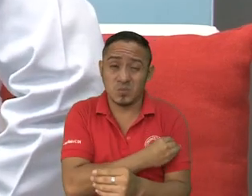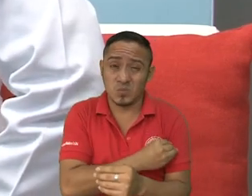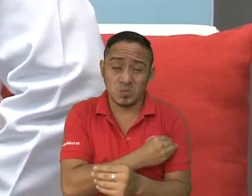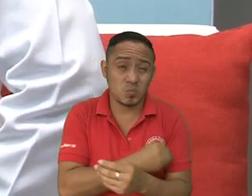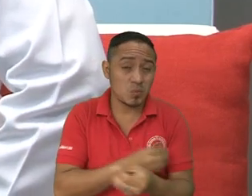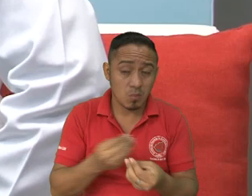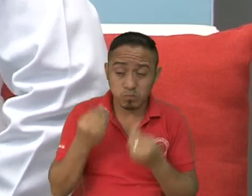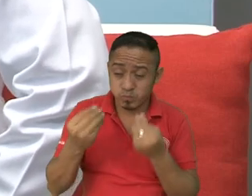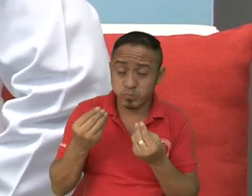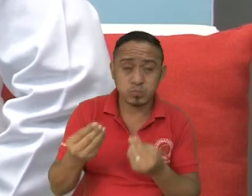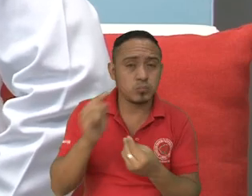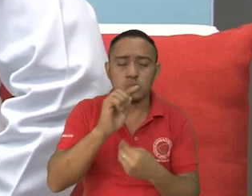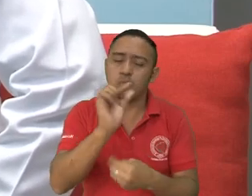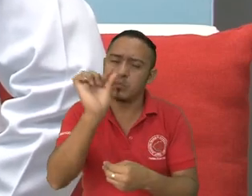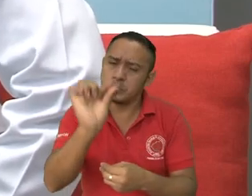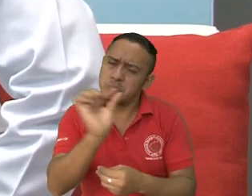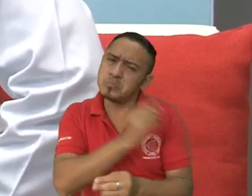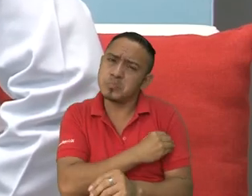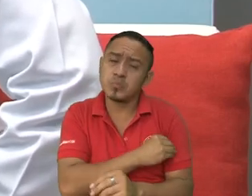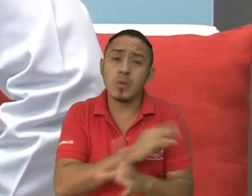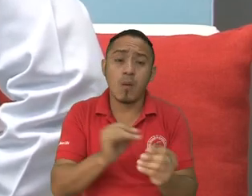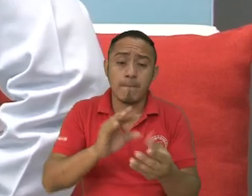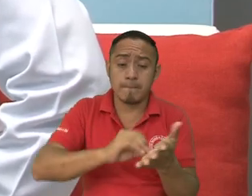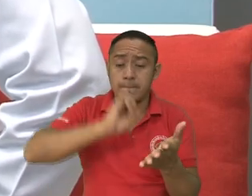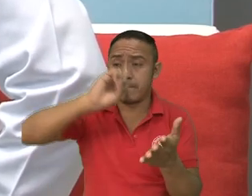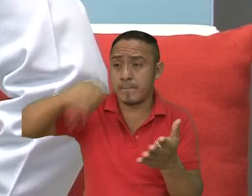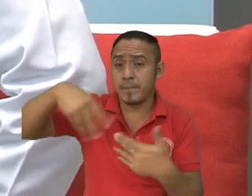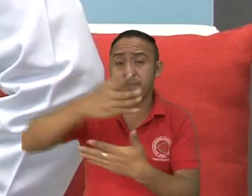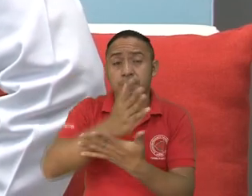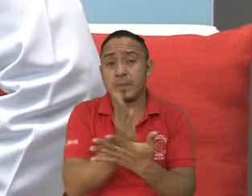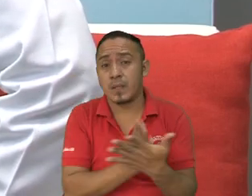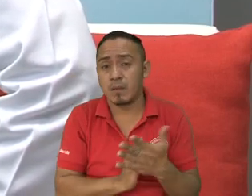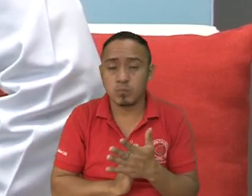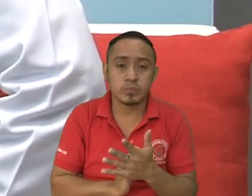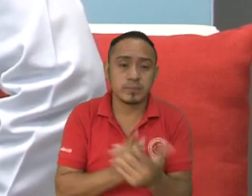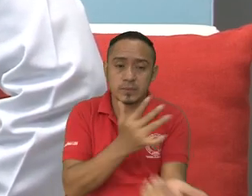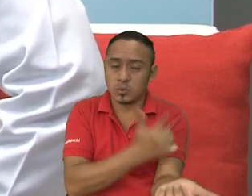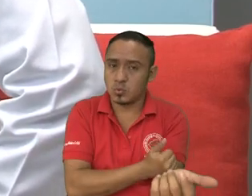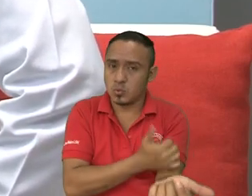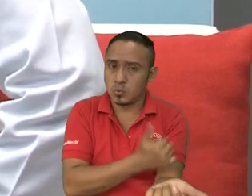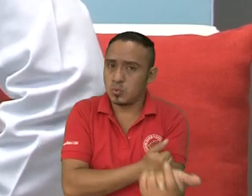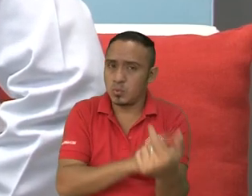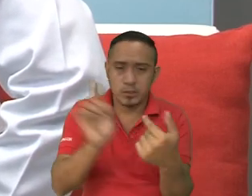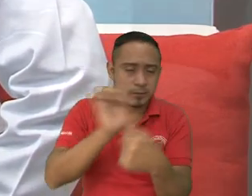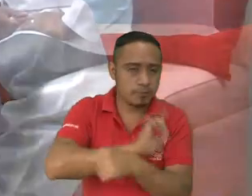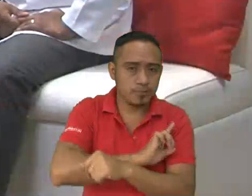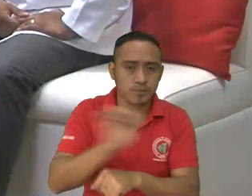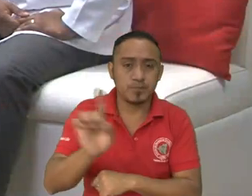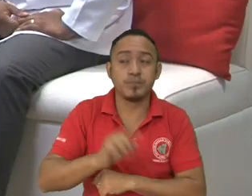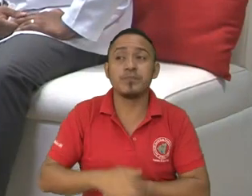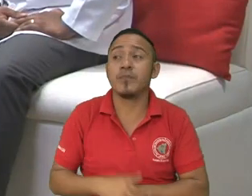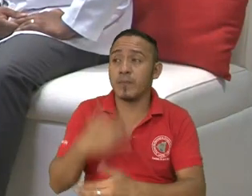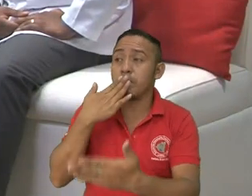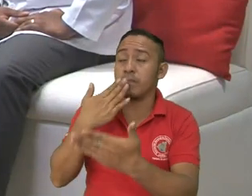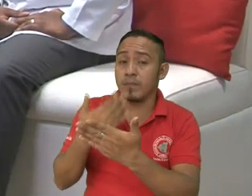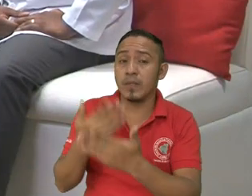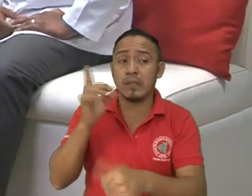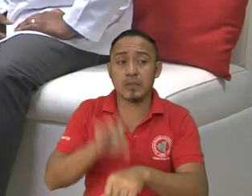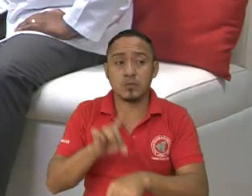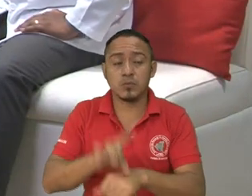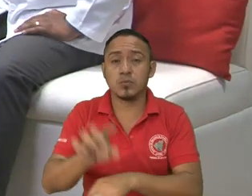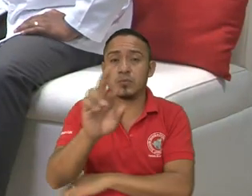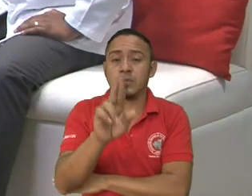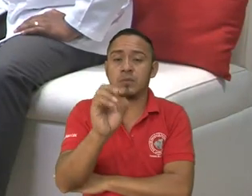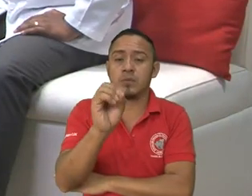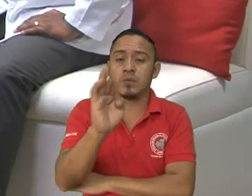y eliminar el consumo de alguna sustancia ilícita, en este caso la droga. Ok, le agradecemos al doctor Roberto